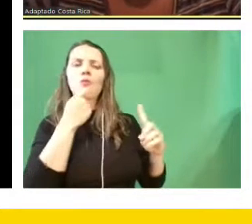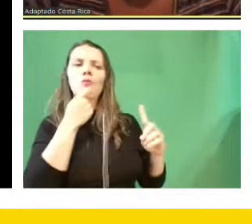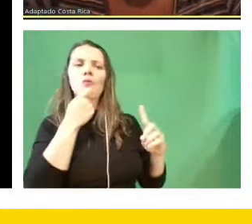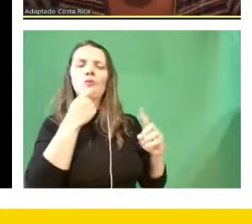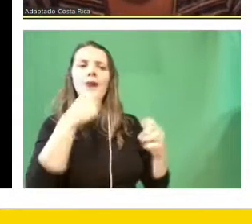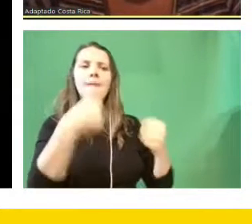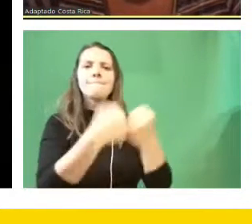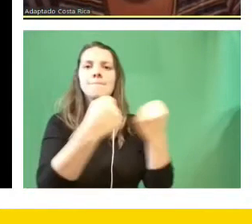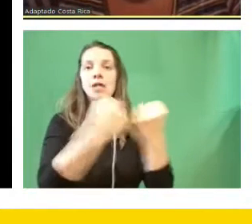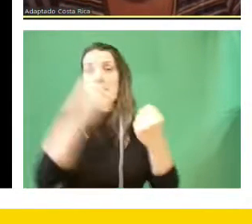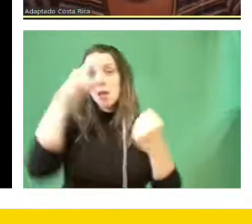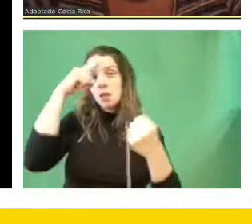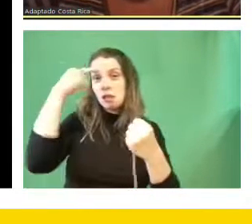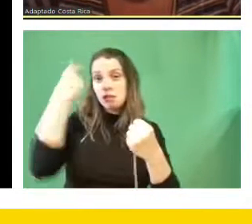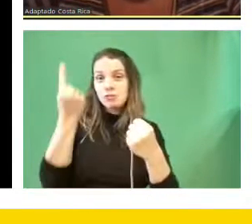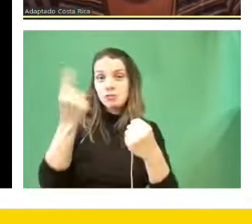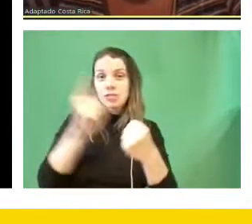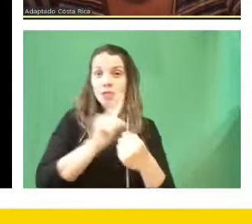está trabajando